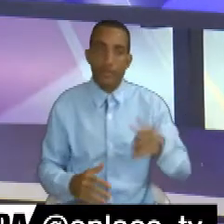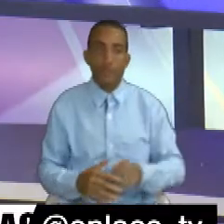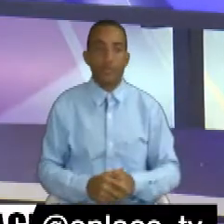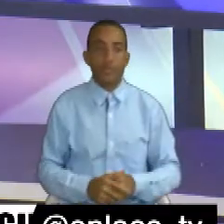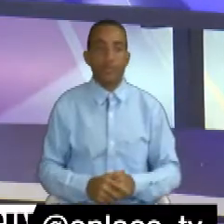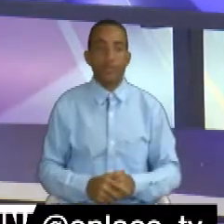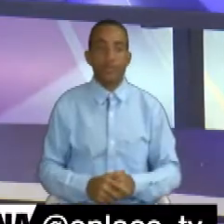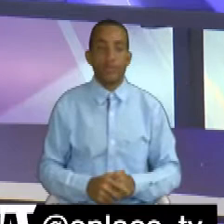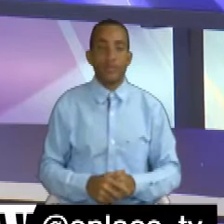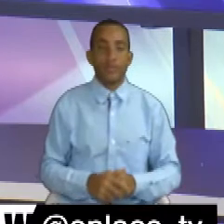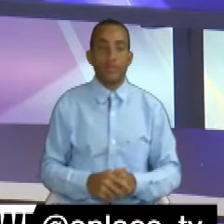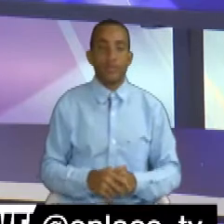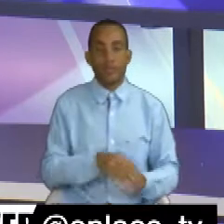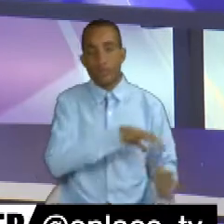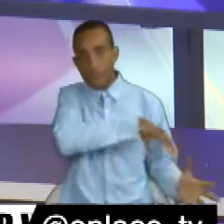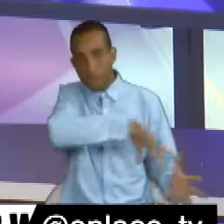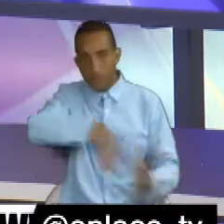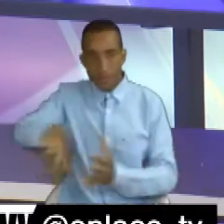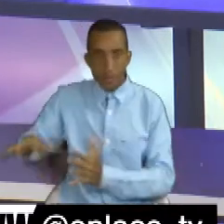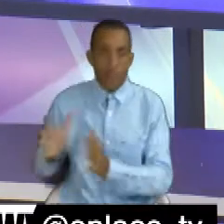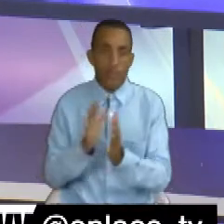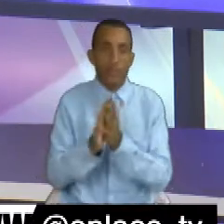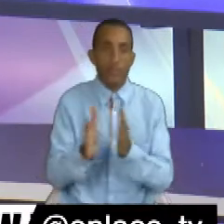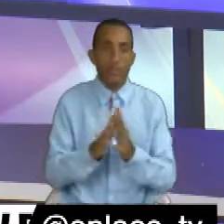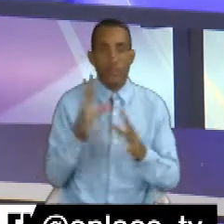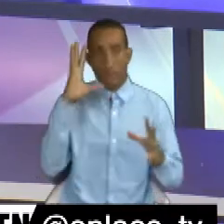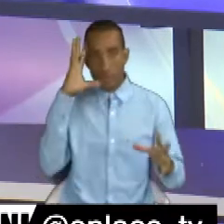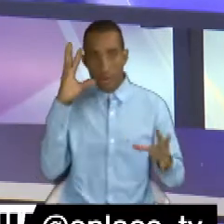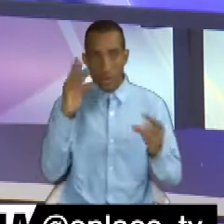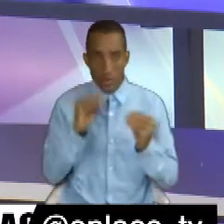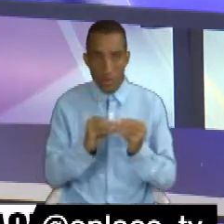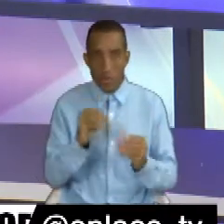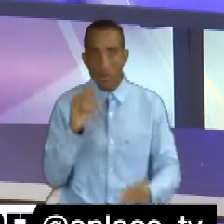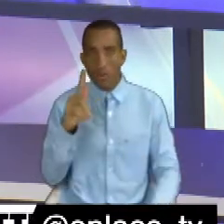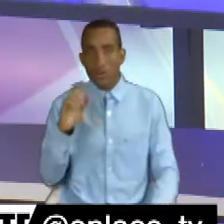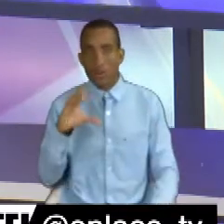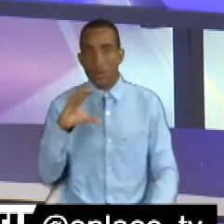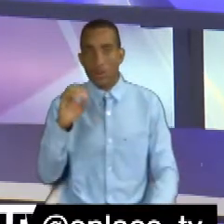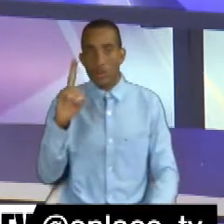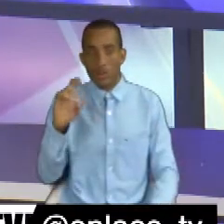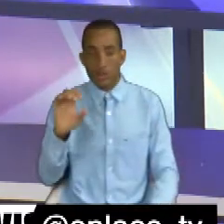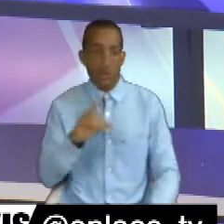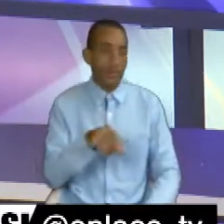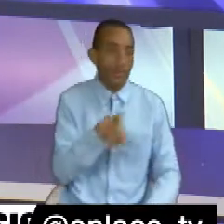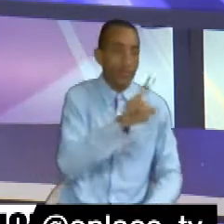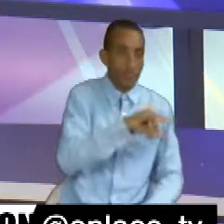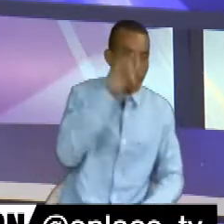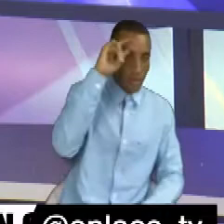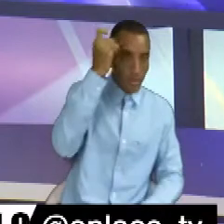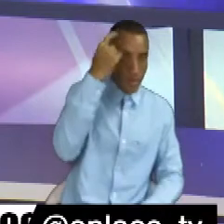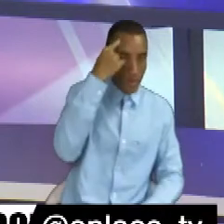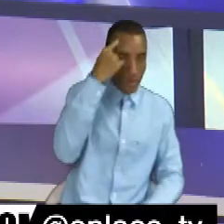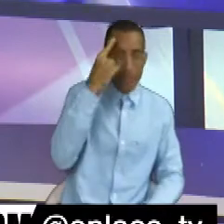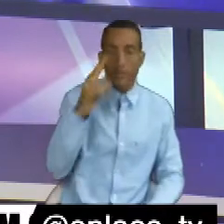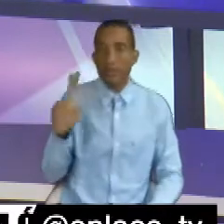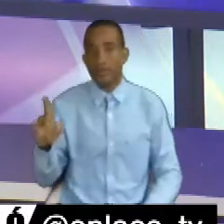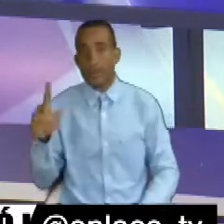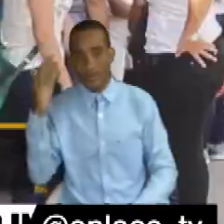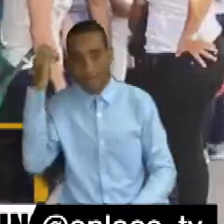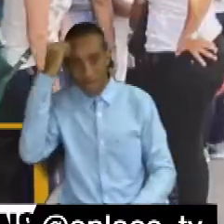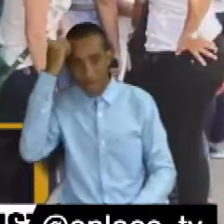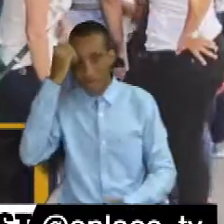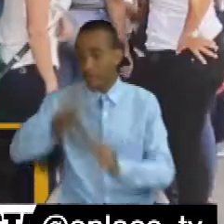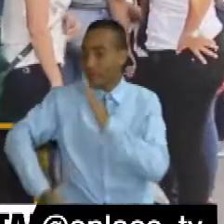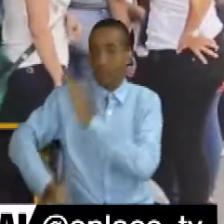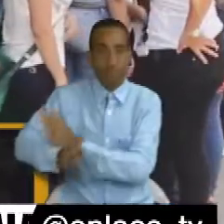En otras noticias, a pesar de acuerdos parciales de FECODE con el gobierno nacional, el paro del magisterio continúa.